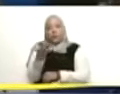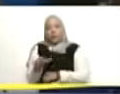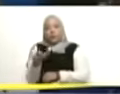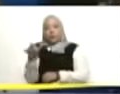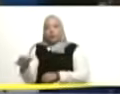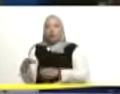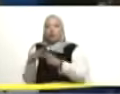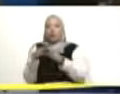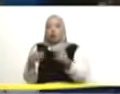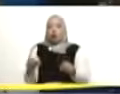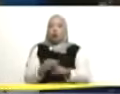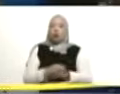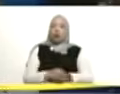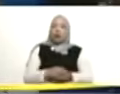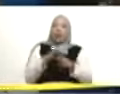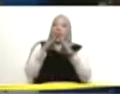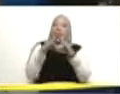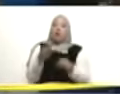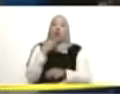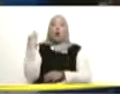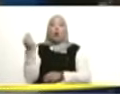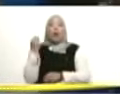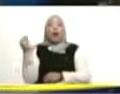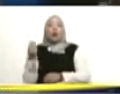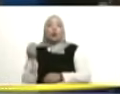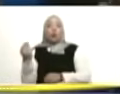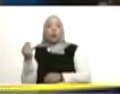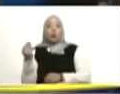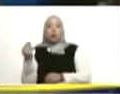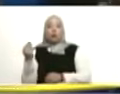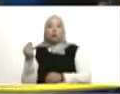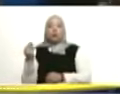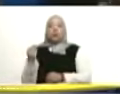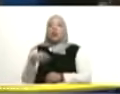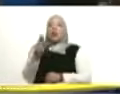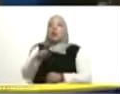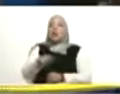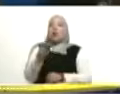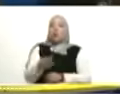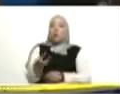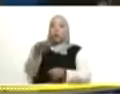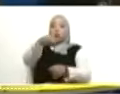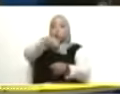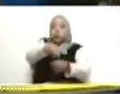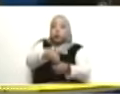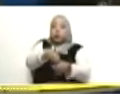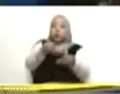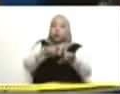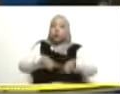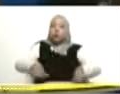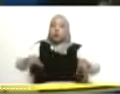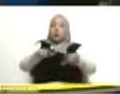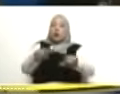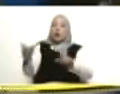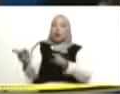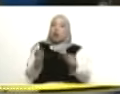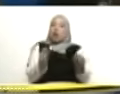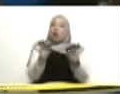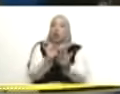a todas, a toda la juventud, sin ningún tipo de sectarismo ni